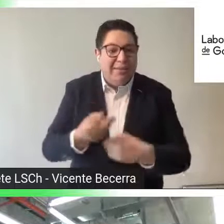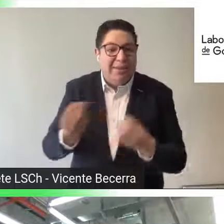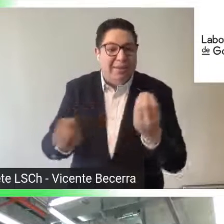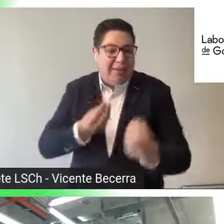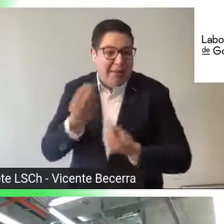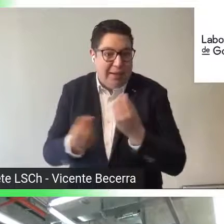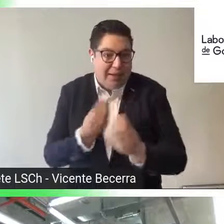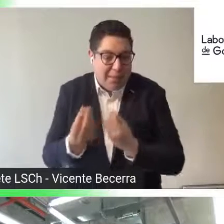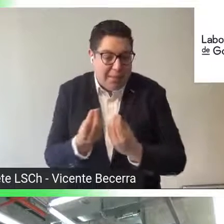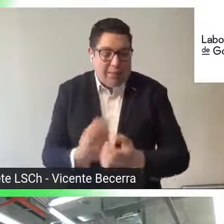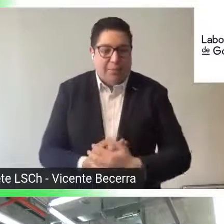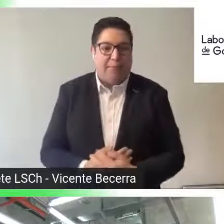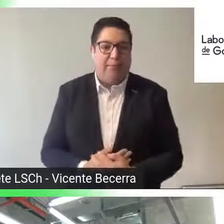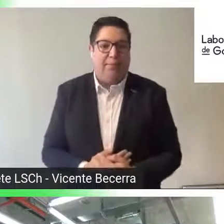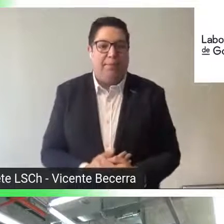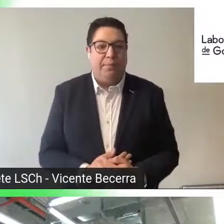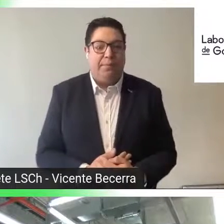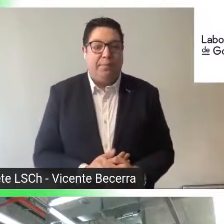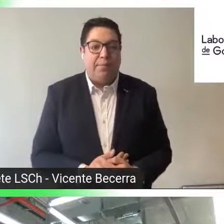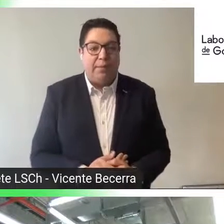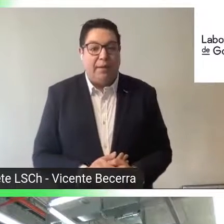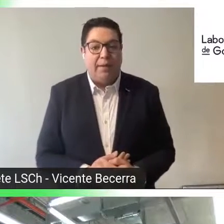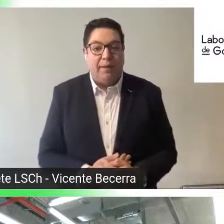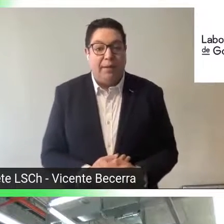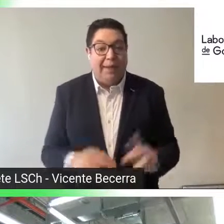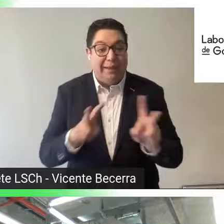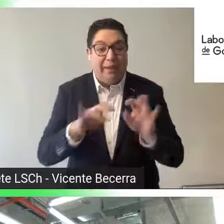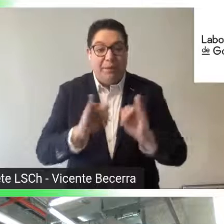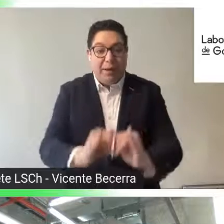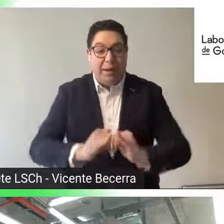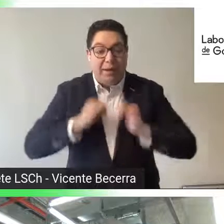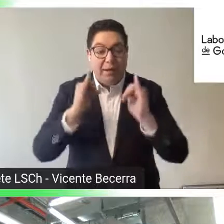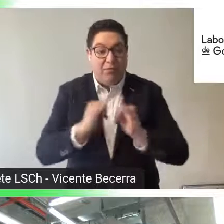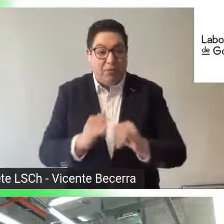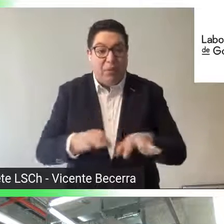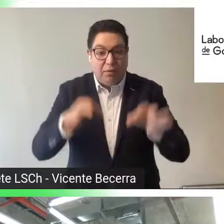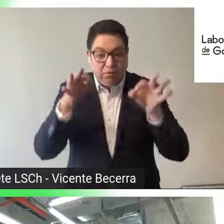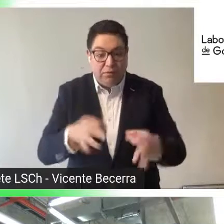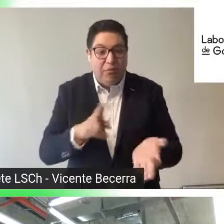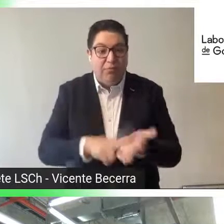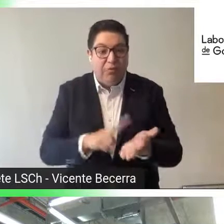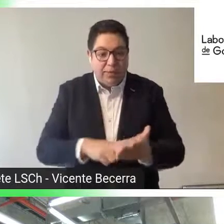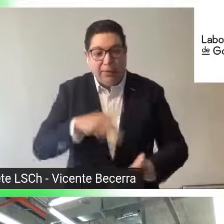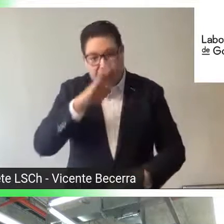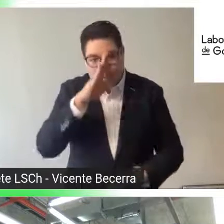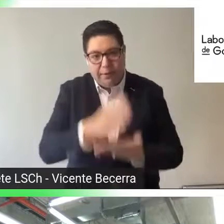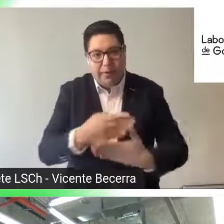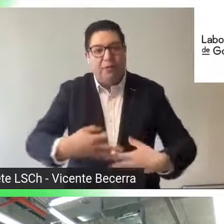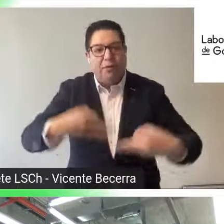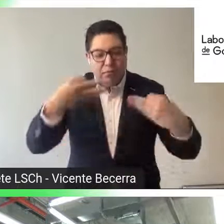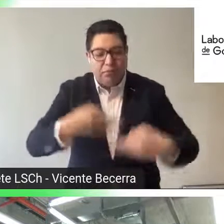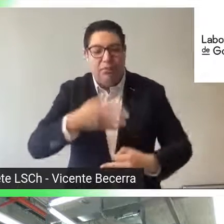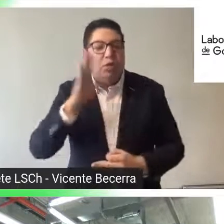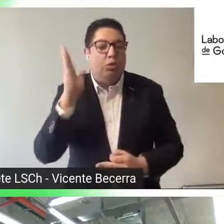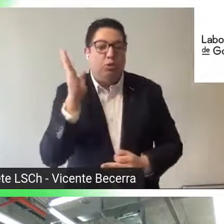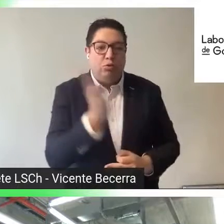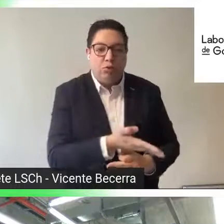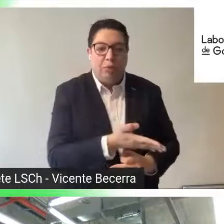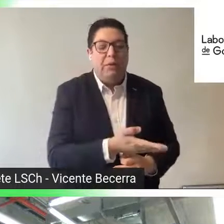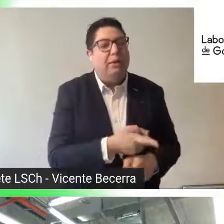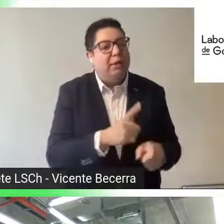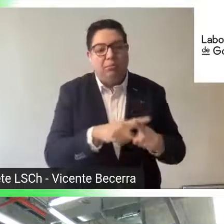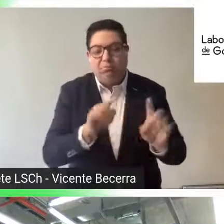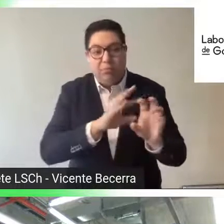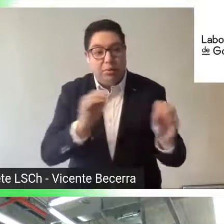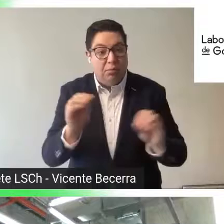estaba sucediendo. Y con esa información, verás, yo tomé la decisión de suspender el otro momento y cuando